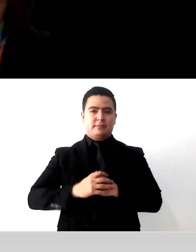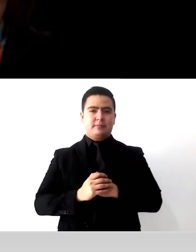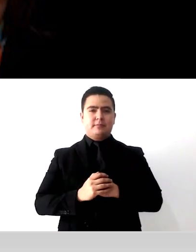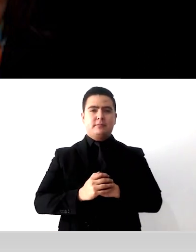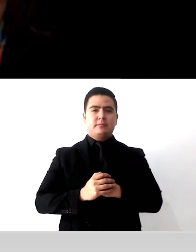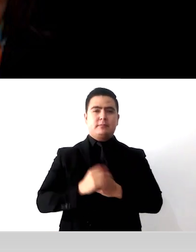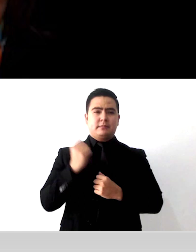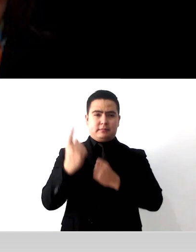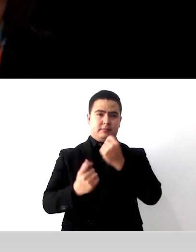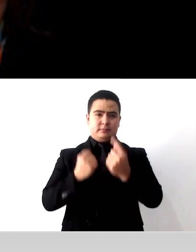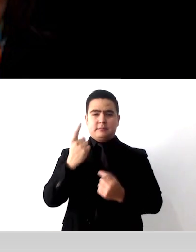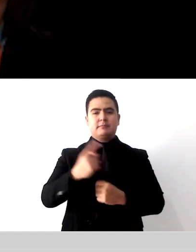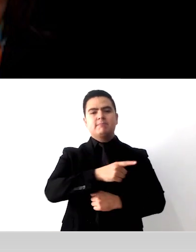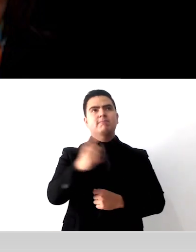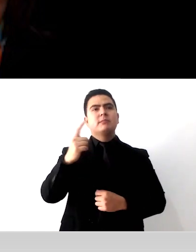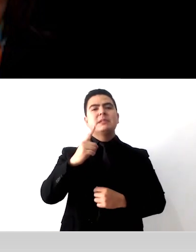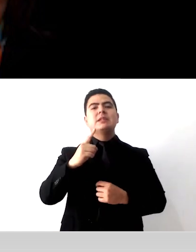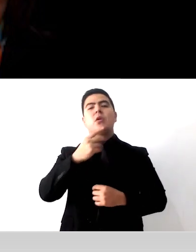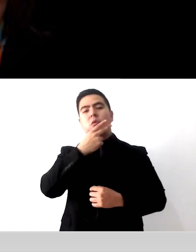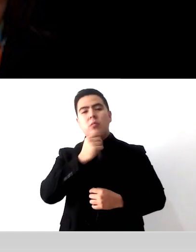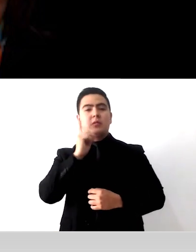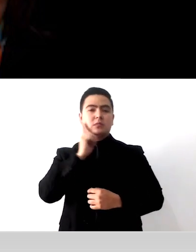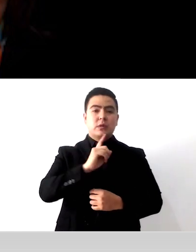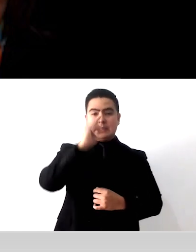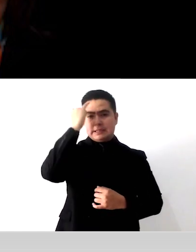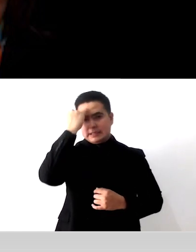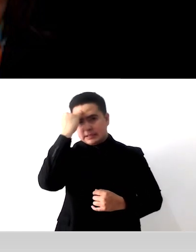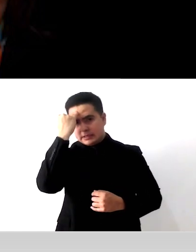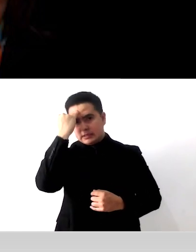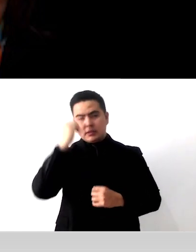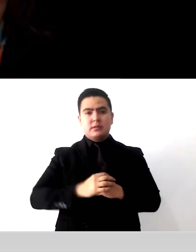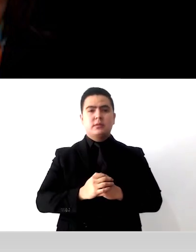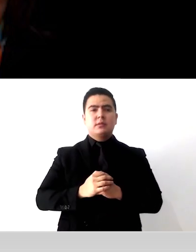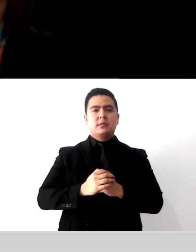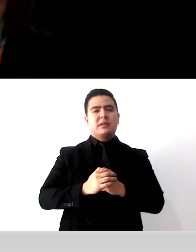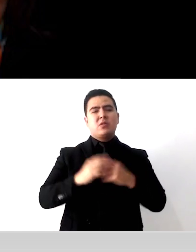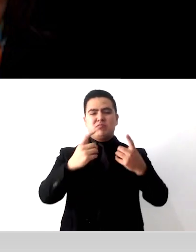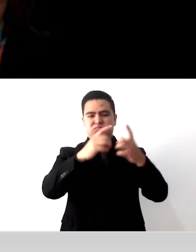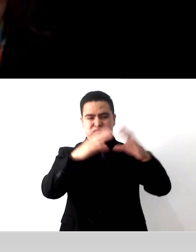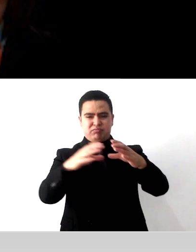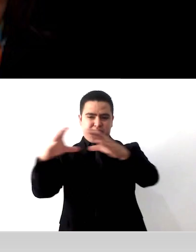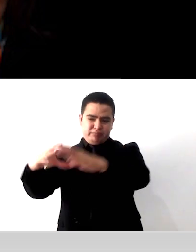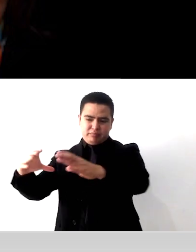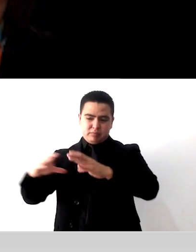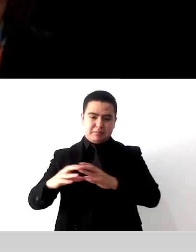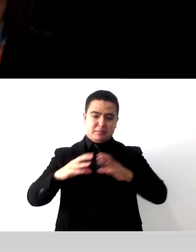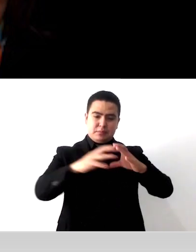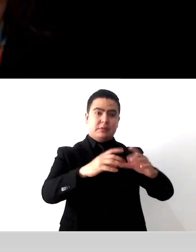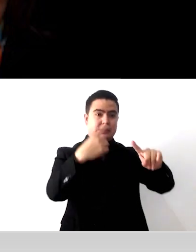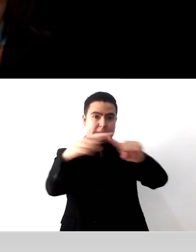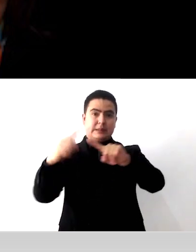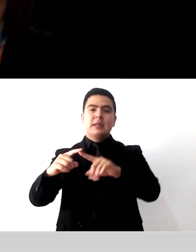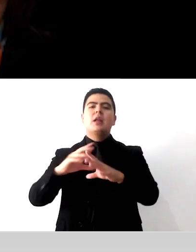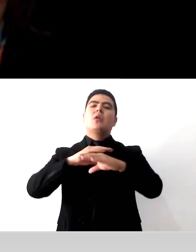pueblos y comunidades indígenas, las comunidades, todos los grupos que conforman esta sociedad,